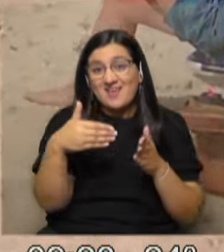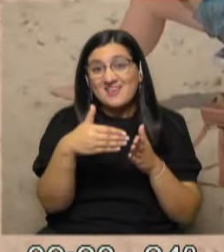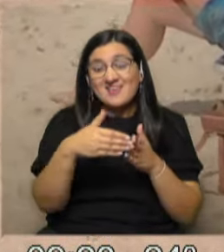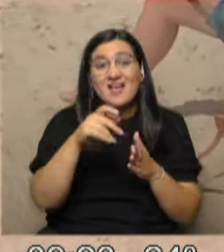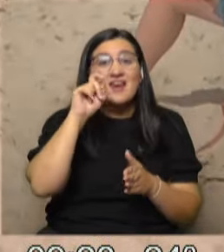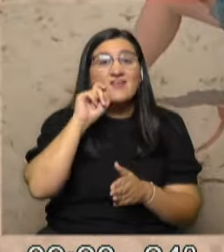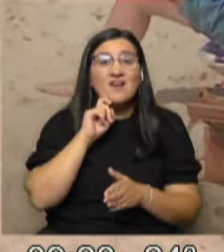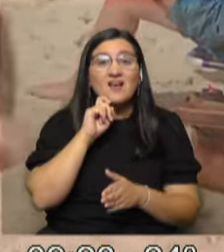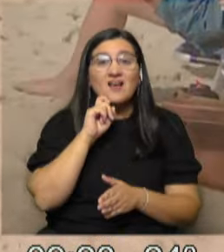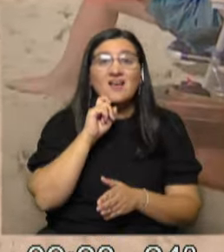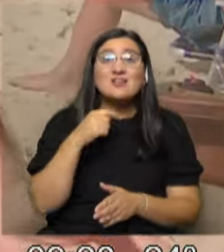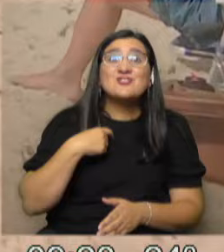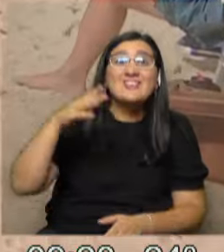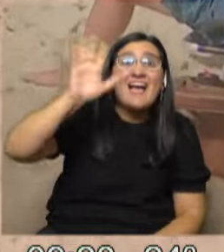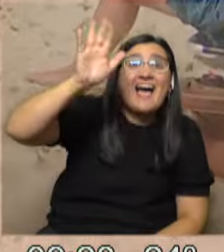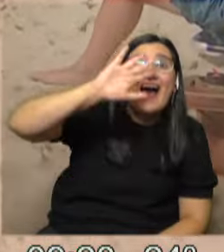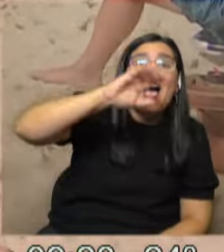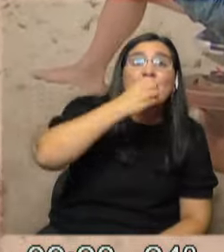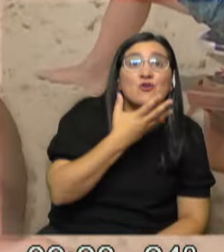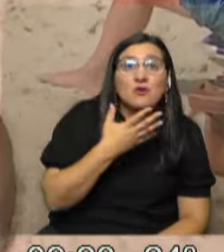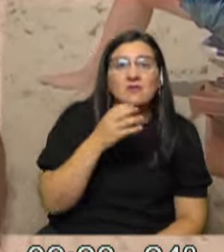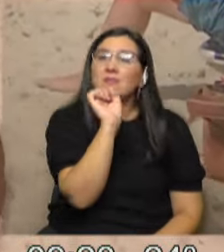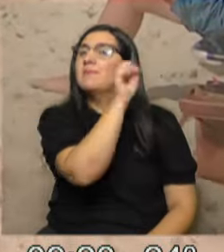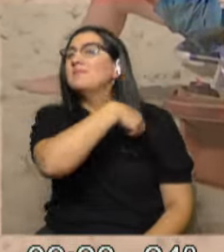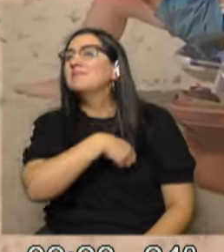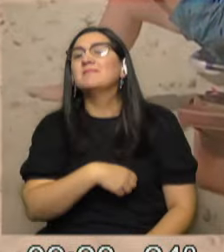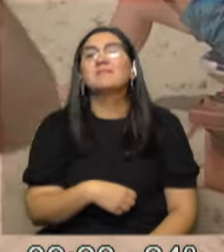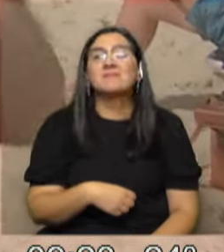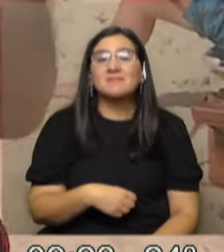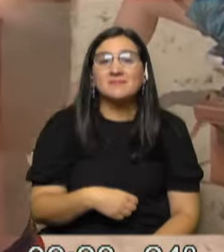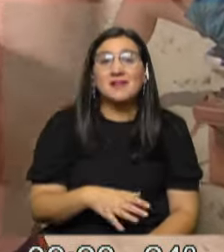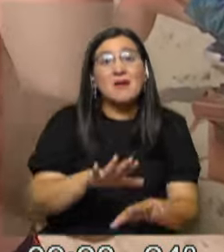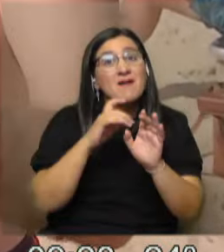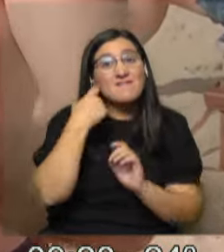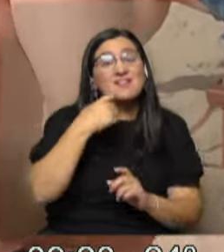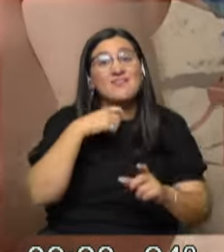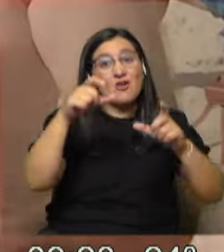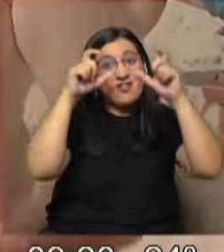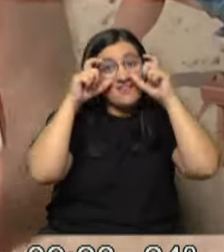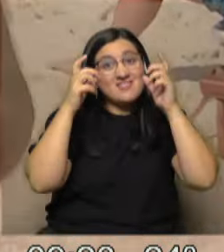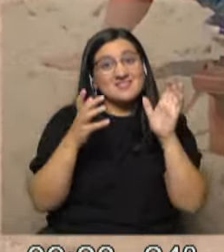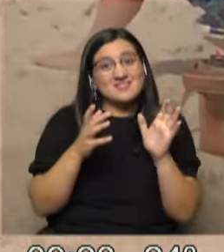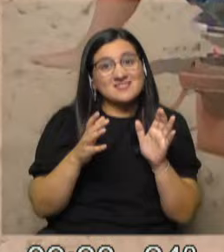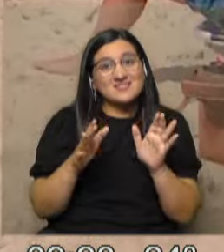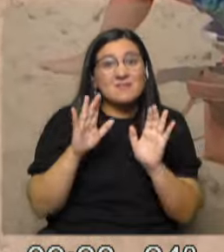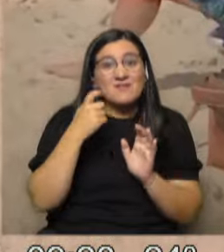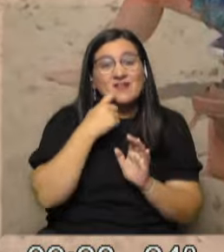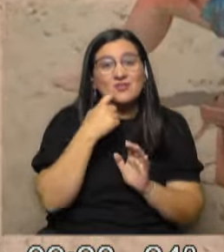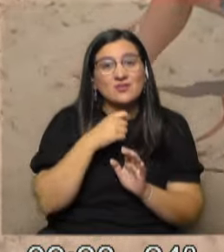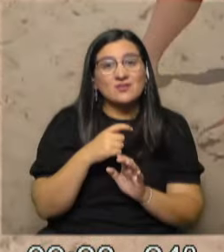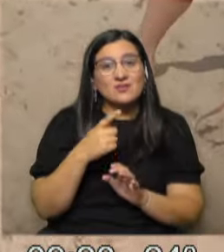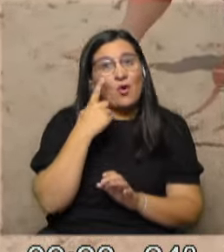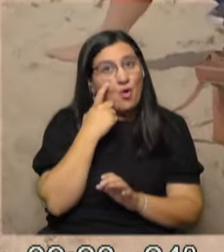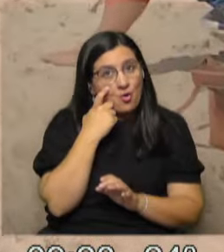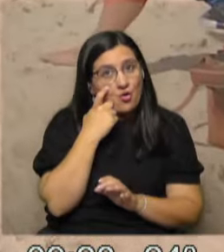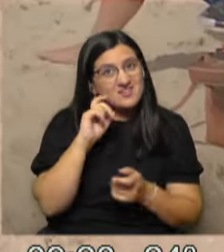No me dio pelota, le dije así, no me dio pelota tampoco, claro, mirá los jóvenes. Iba sin los lentes, lo que pasa, ella usa lentes y iba sin los lentes. Ojo que se vaya para